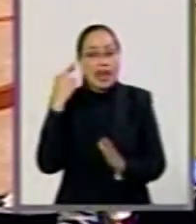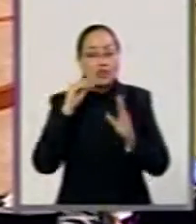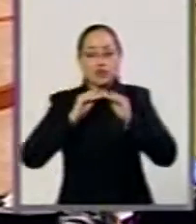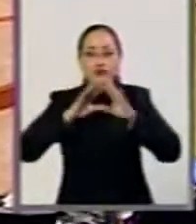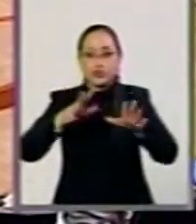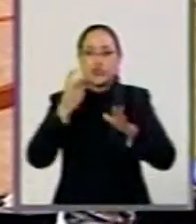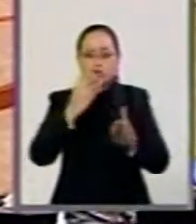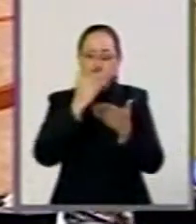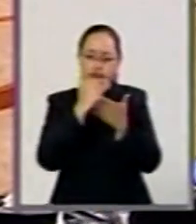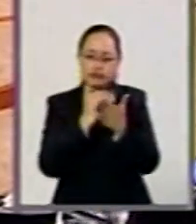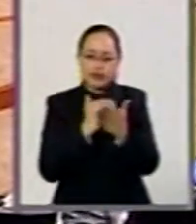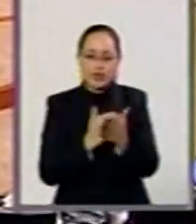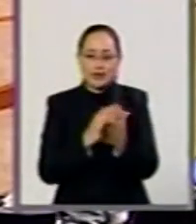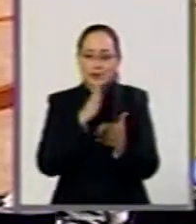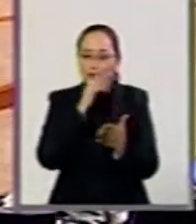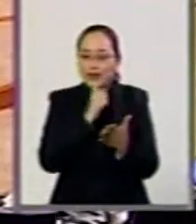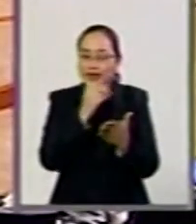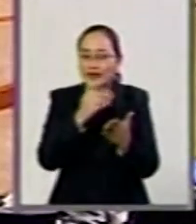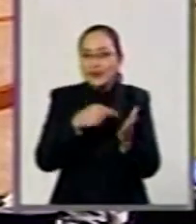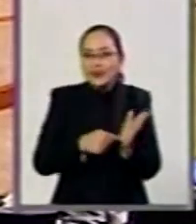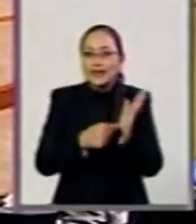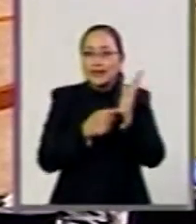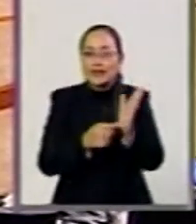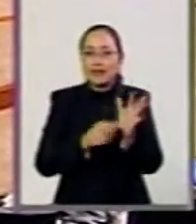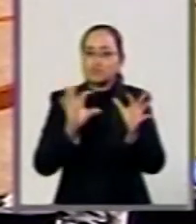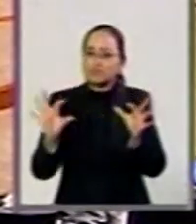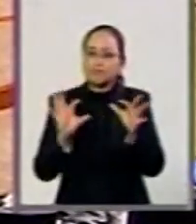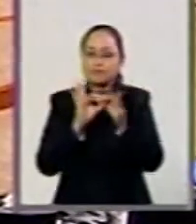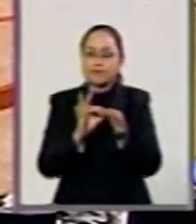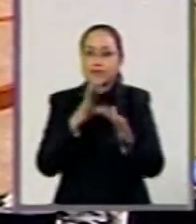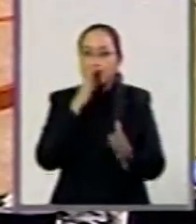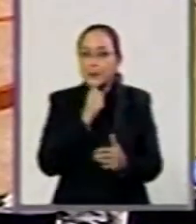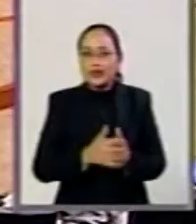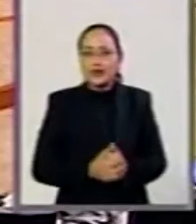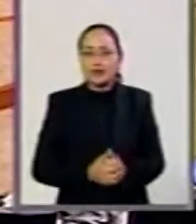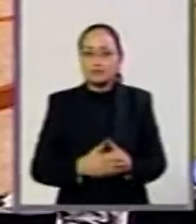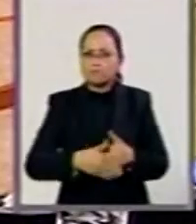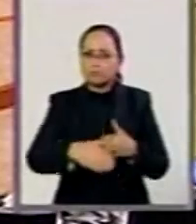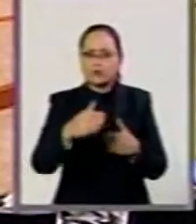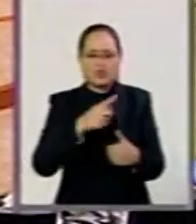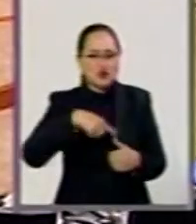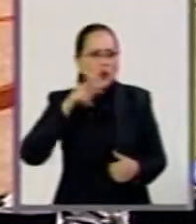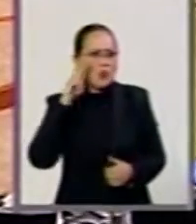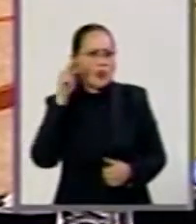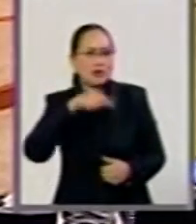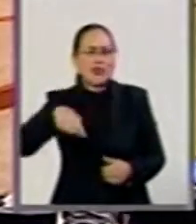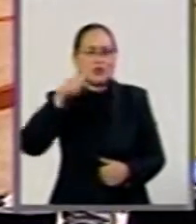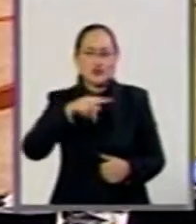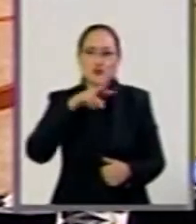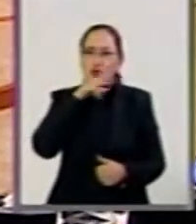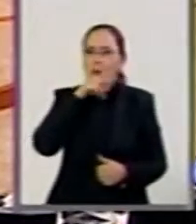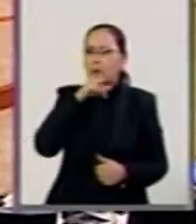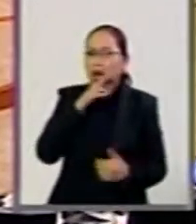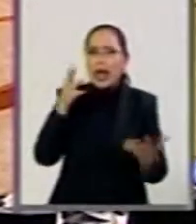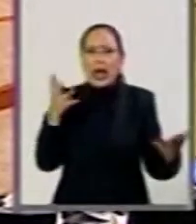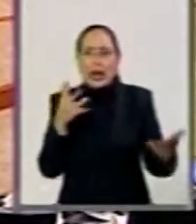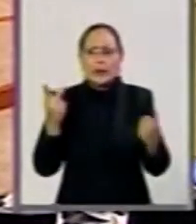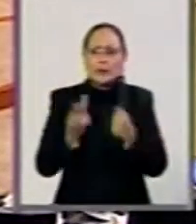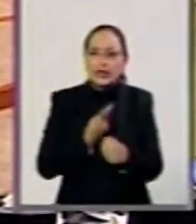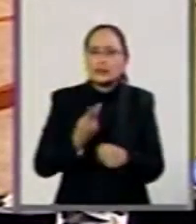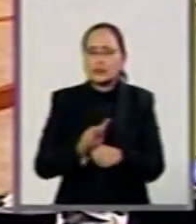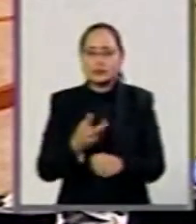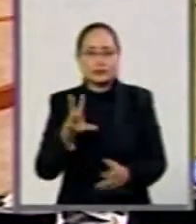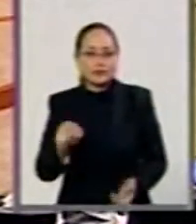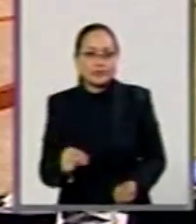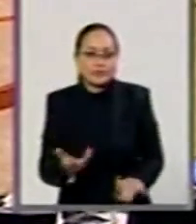parte muy importante, no está haciendo efecto. Y no los veo muy preocupados, por cierto, señores senadores y senadoras. Pero algo